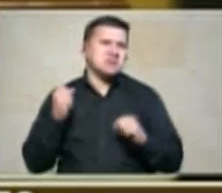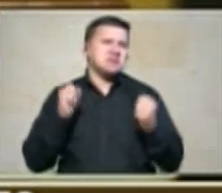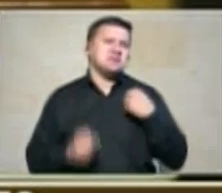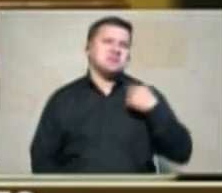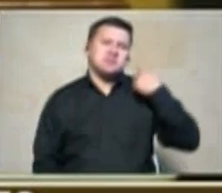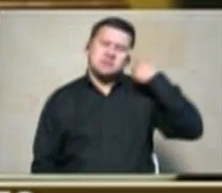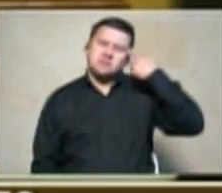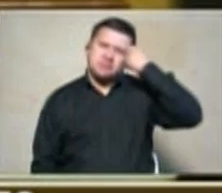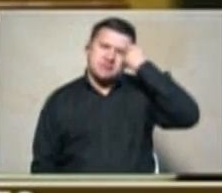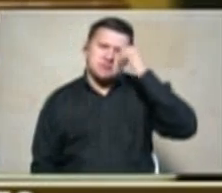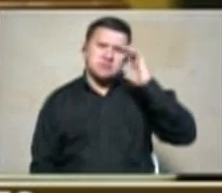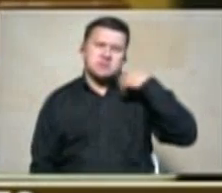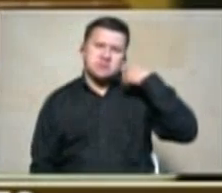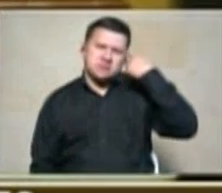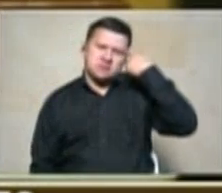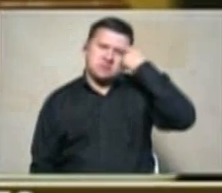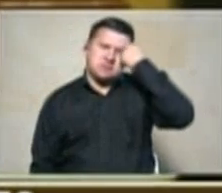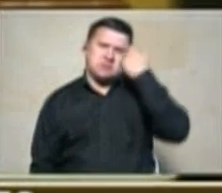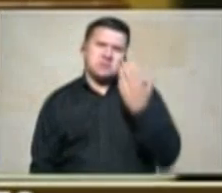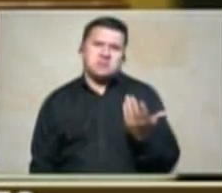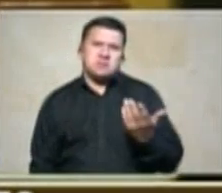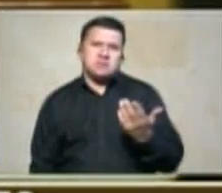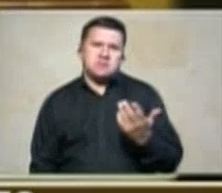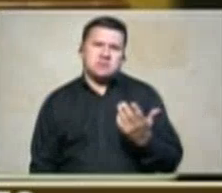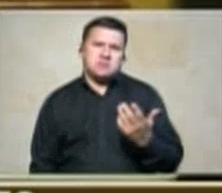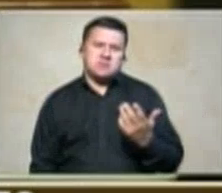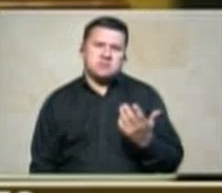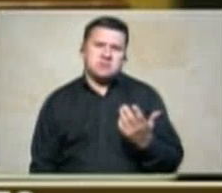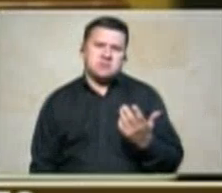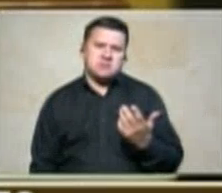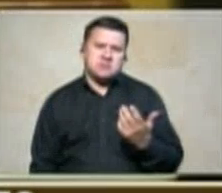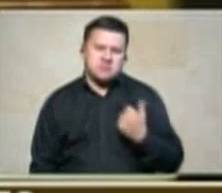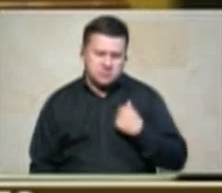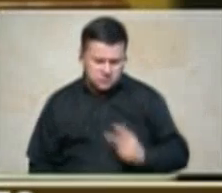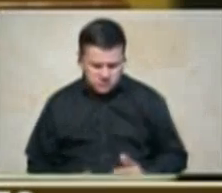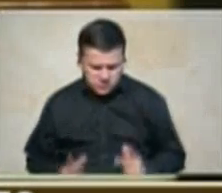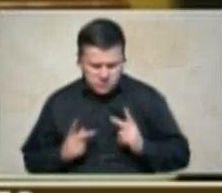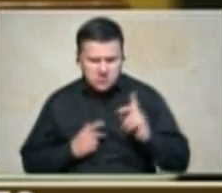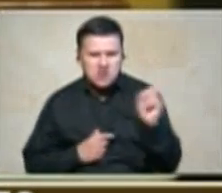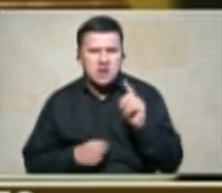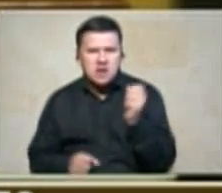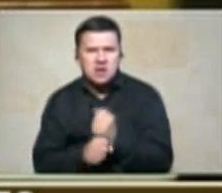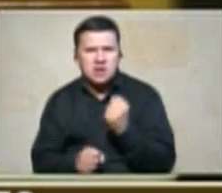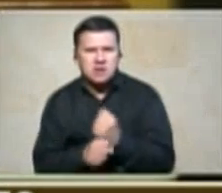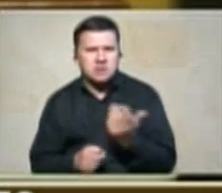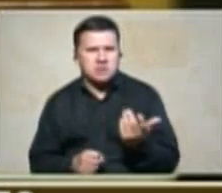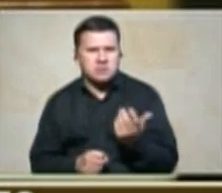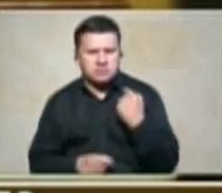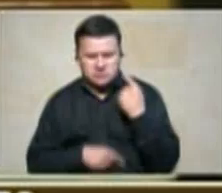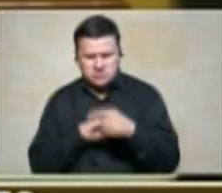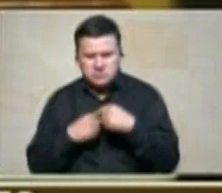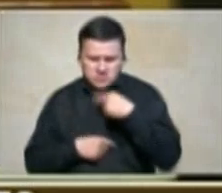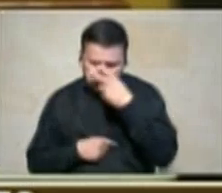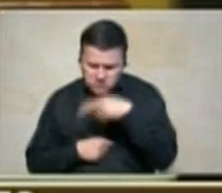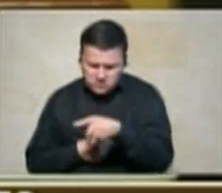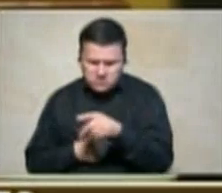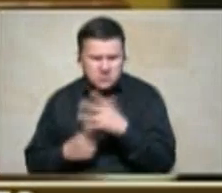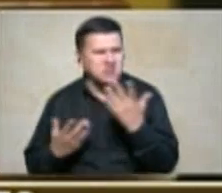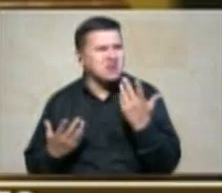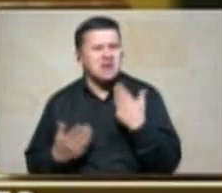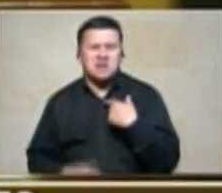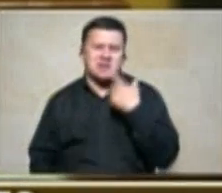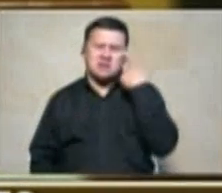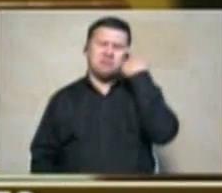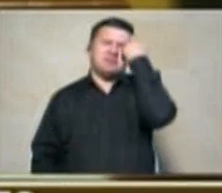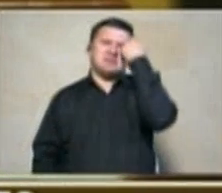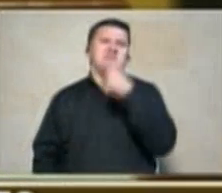de su vida, de sus años de trabajo, la herencia de sus hijitos, la educación de ellos. Aquí mencionaba el doctor Sabogal